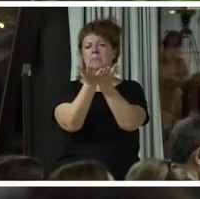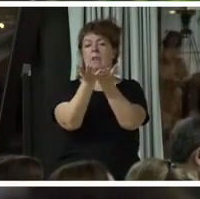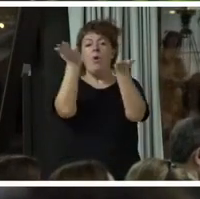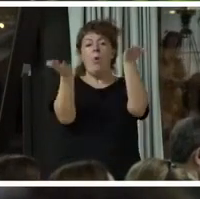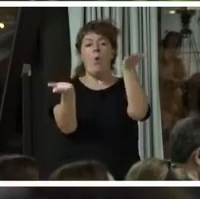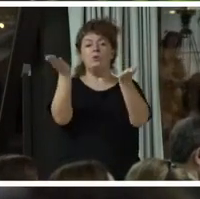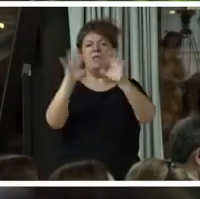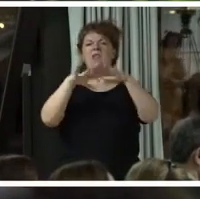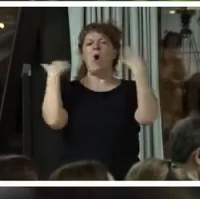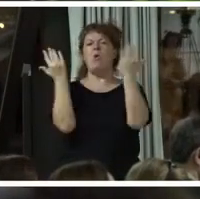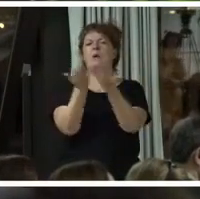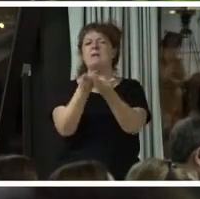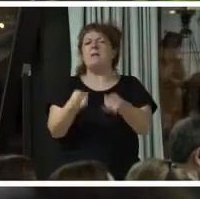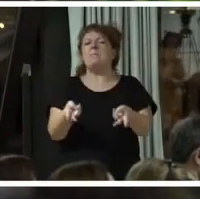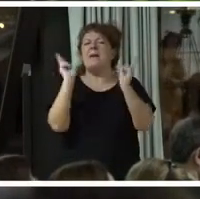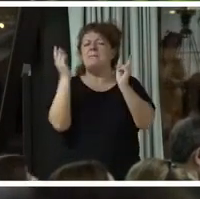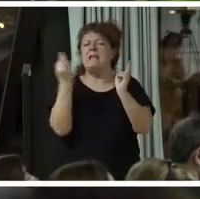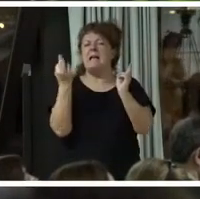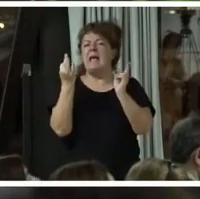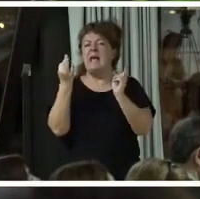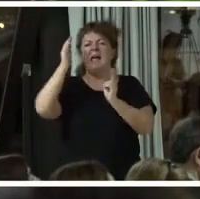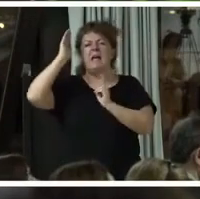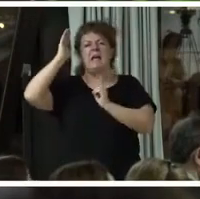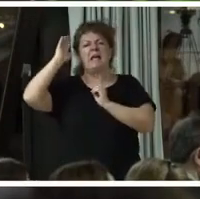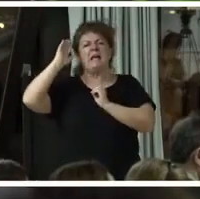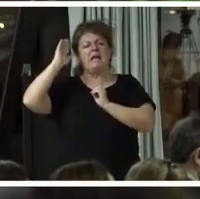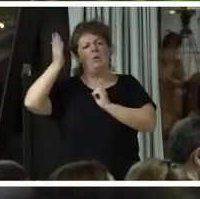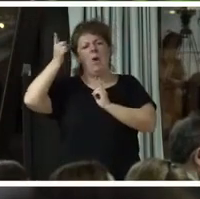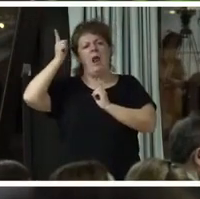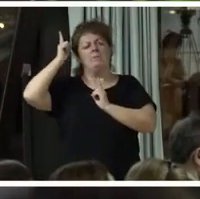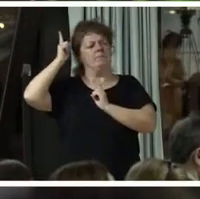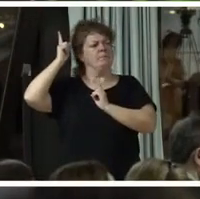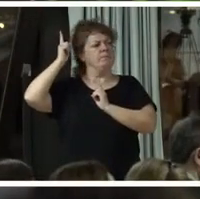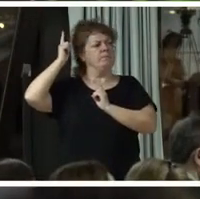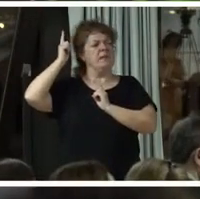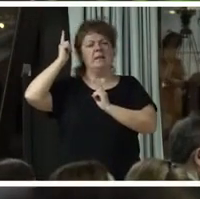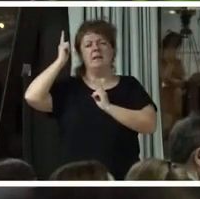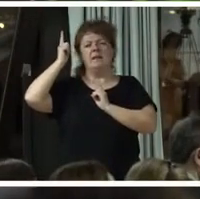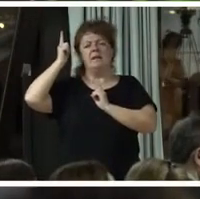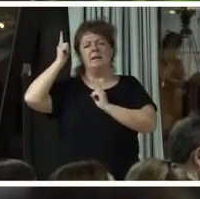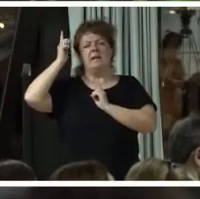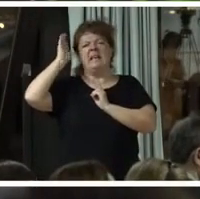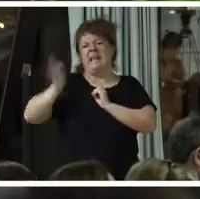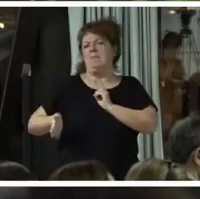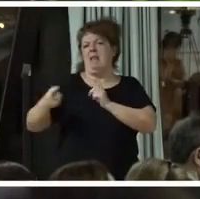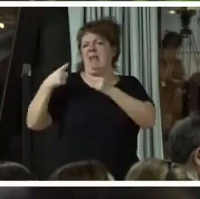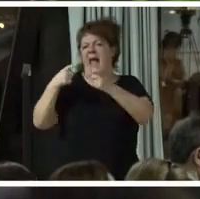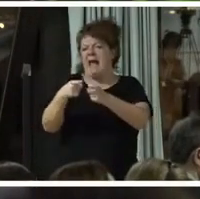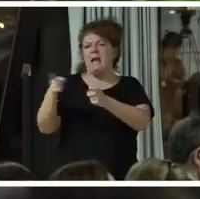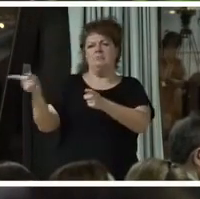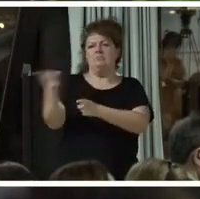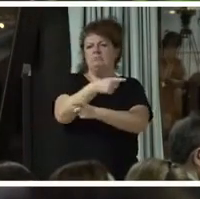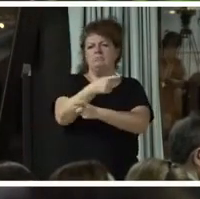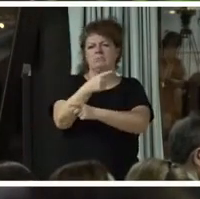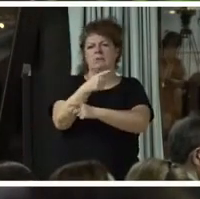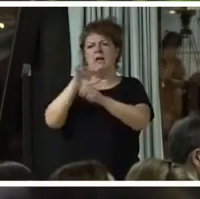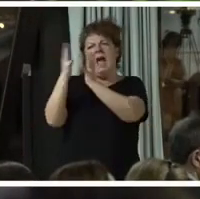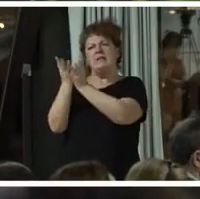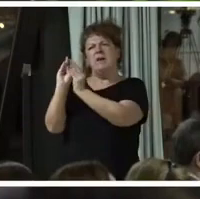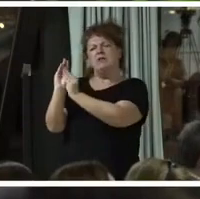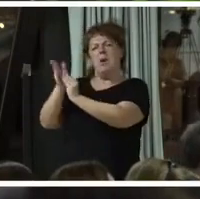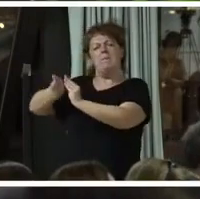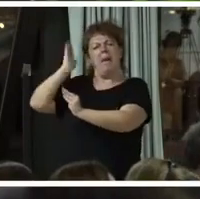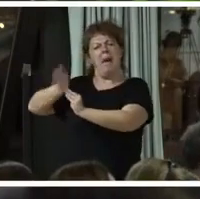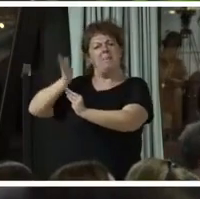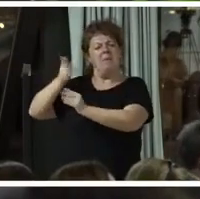permite el que los criminales de guerra sean eh Bueno vistos fuera de esa esfera de